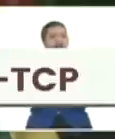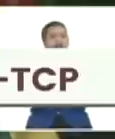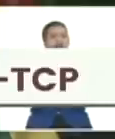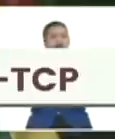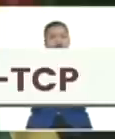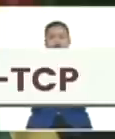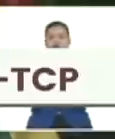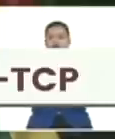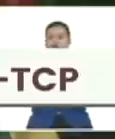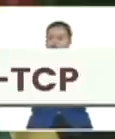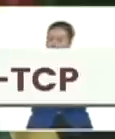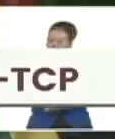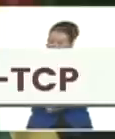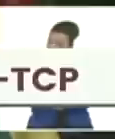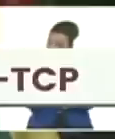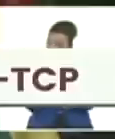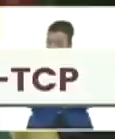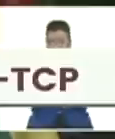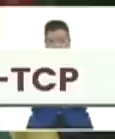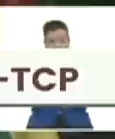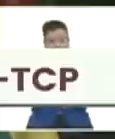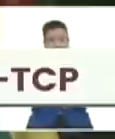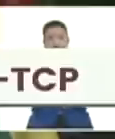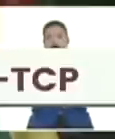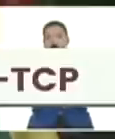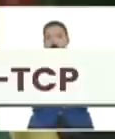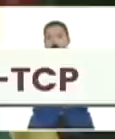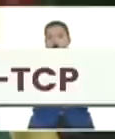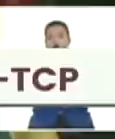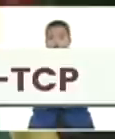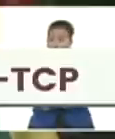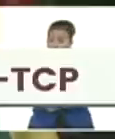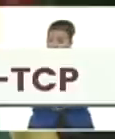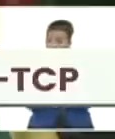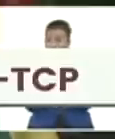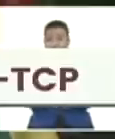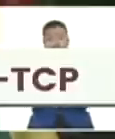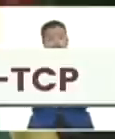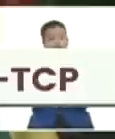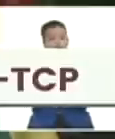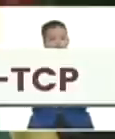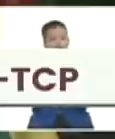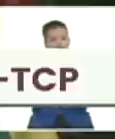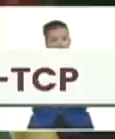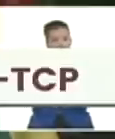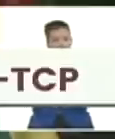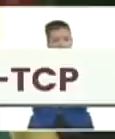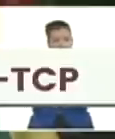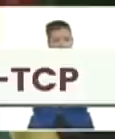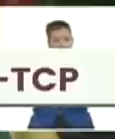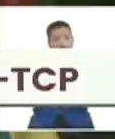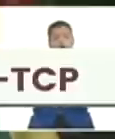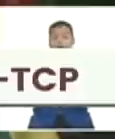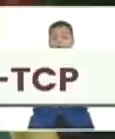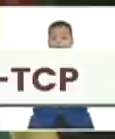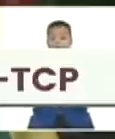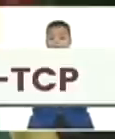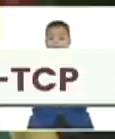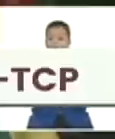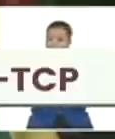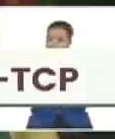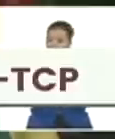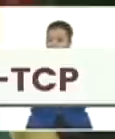sensibles y esfuerzos bien dirigidos. Y esos esfuerzos deben seguir dirigiéndolos de manera efectiva al fortalecimiento